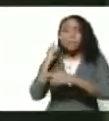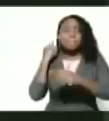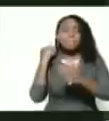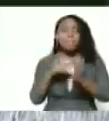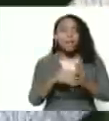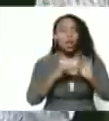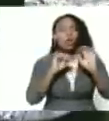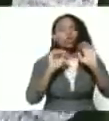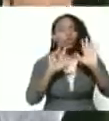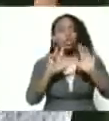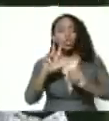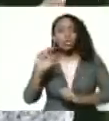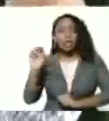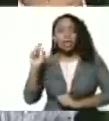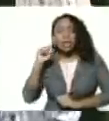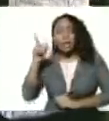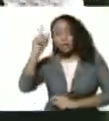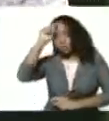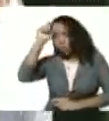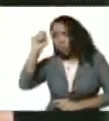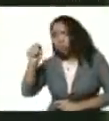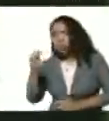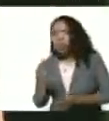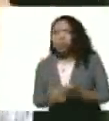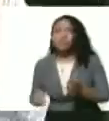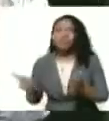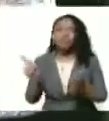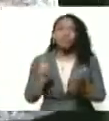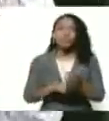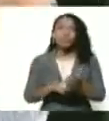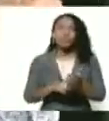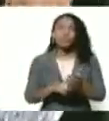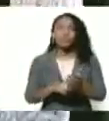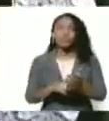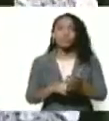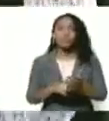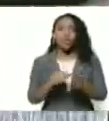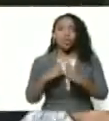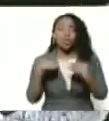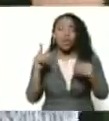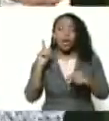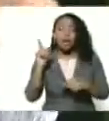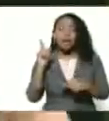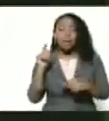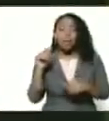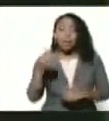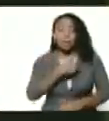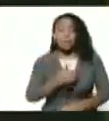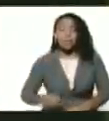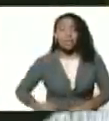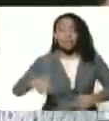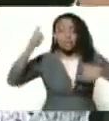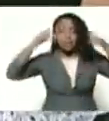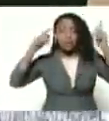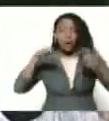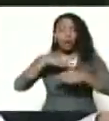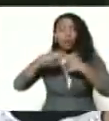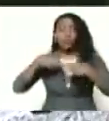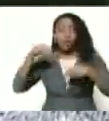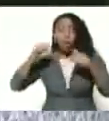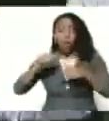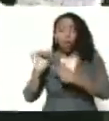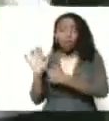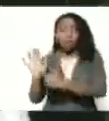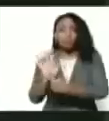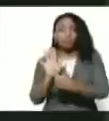1830 y que fue reivindicado y reivindicadas todas ellas por el comandante Chávez con la Revolución Bolivariana, hoy están dando